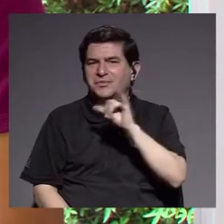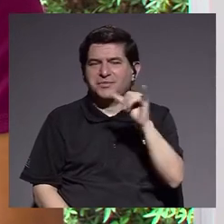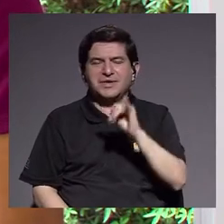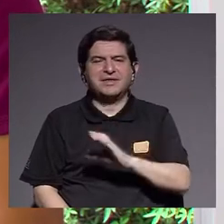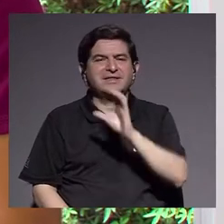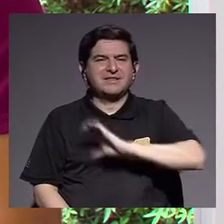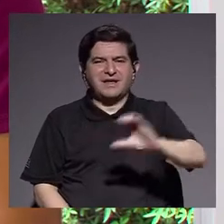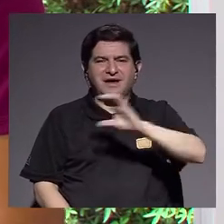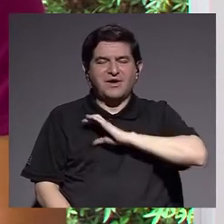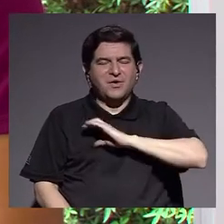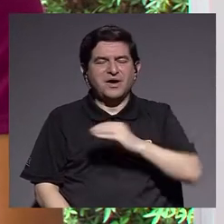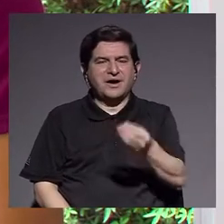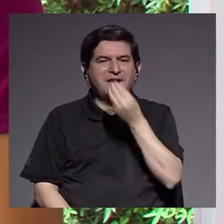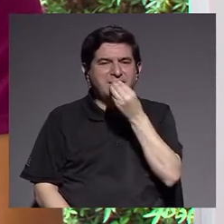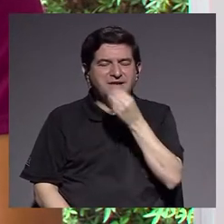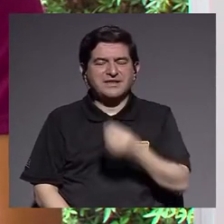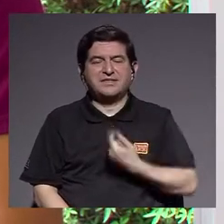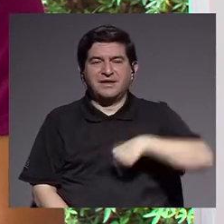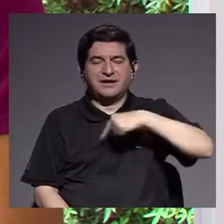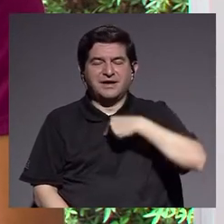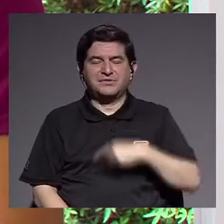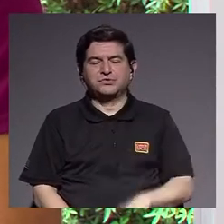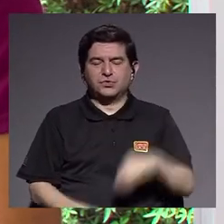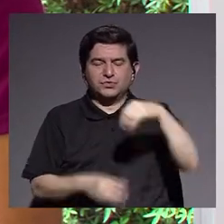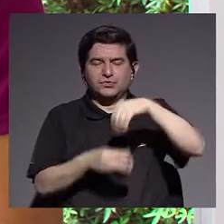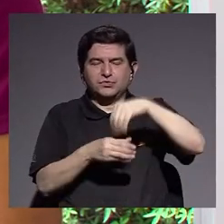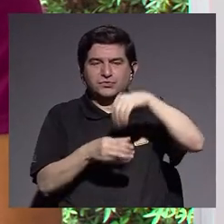de alimentos prueba de cierta calidad de alimentos